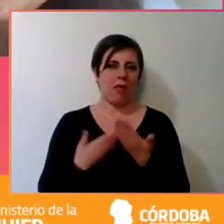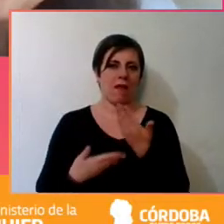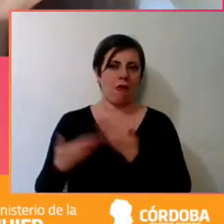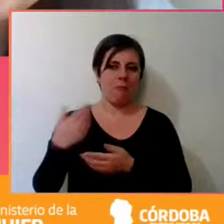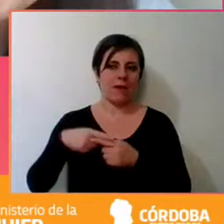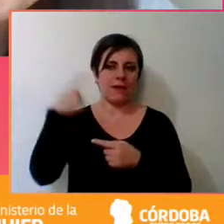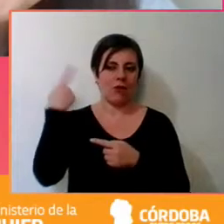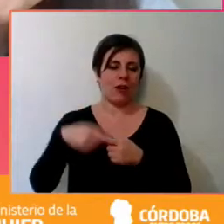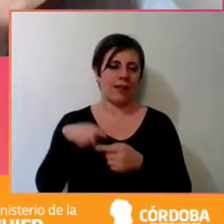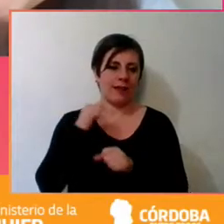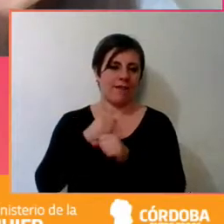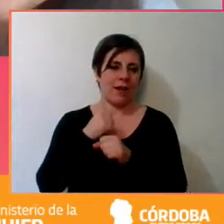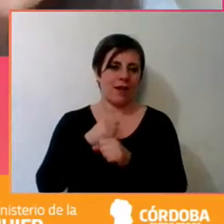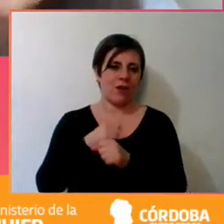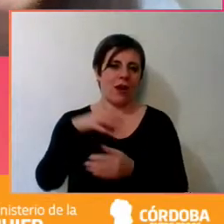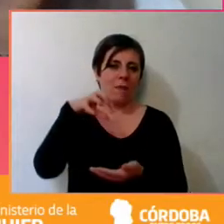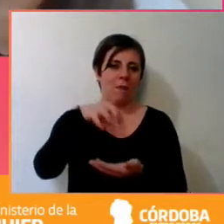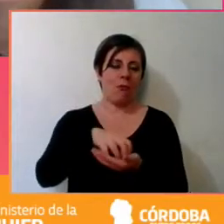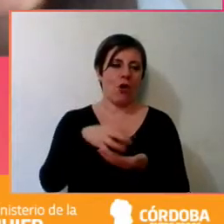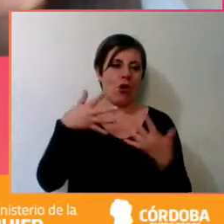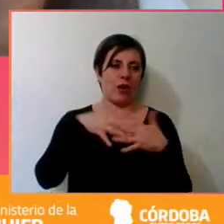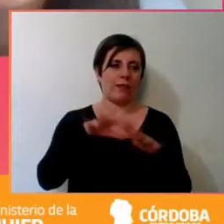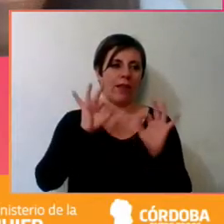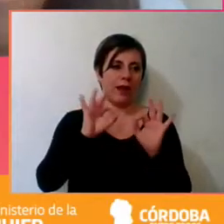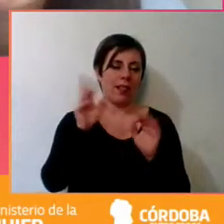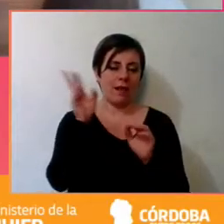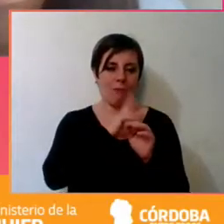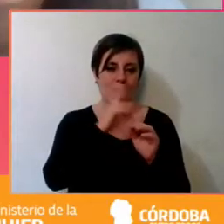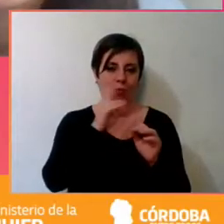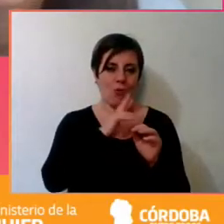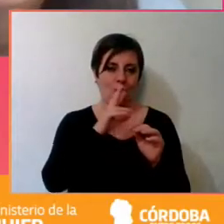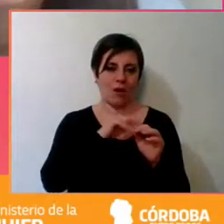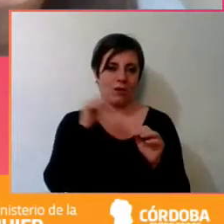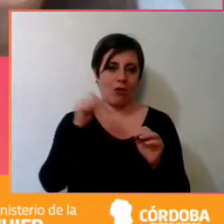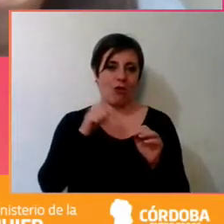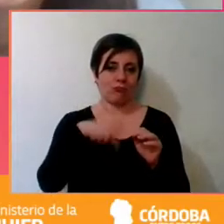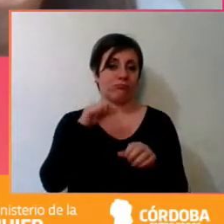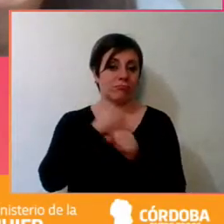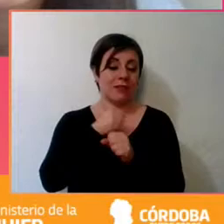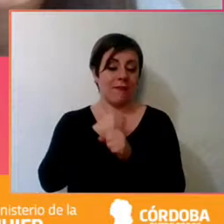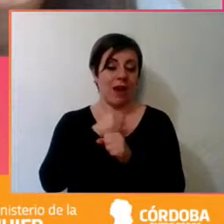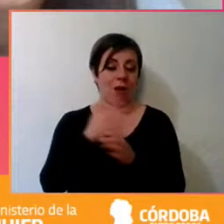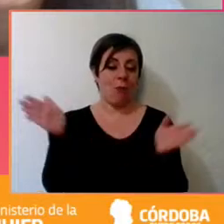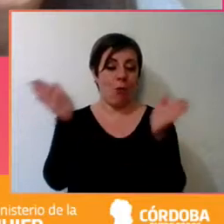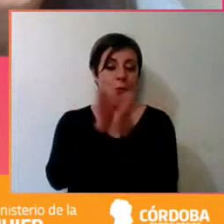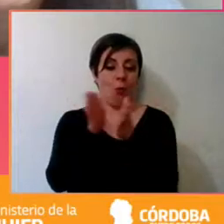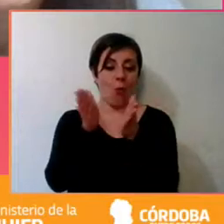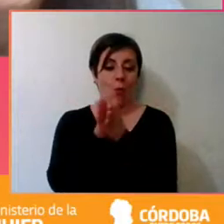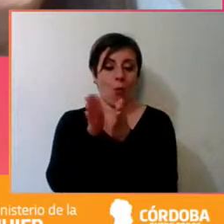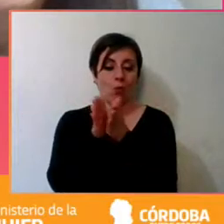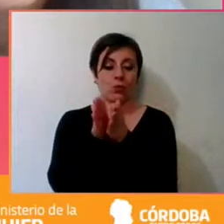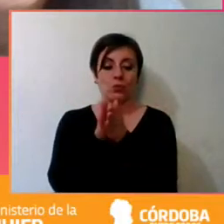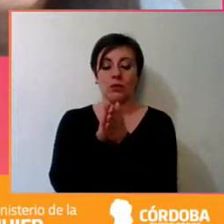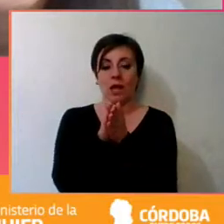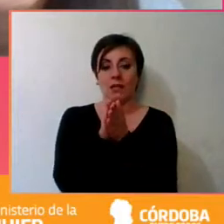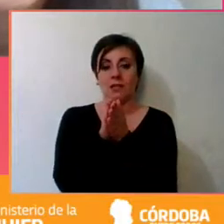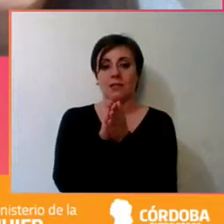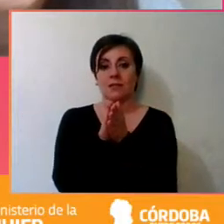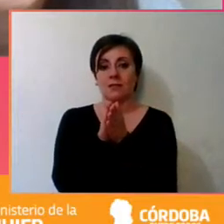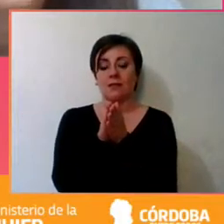con ella en el Polo Integral de la Mujer y hoy estar trabajando juntas en alianzas desde